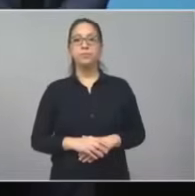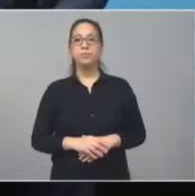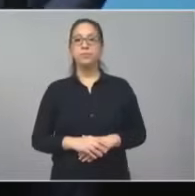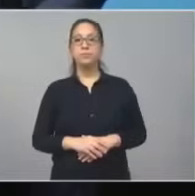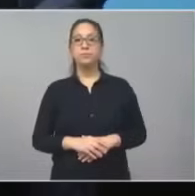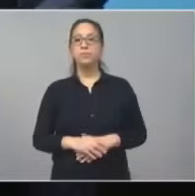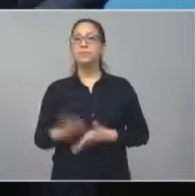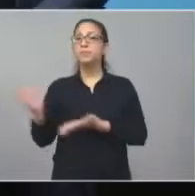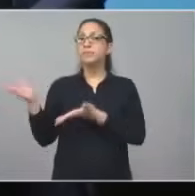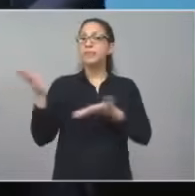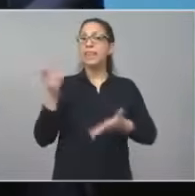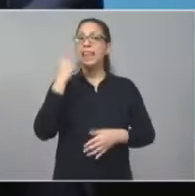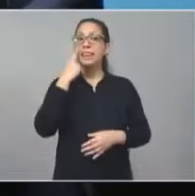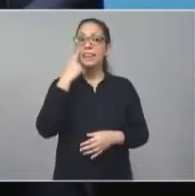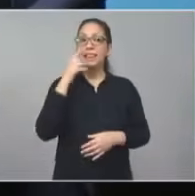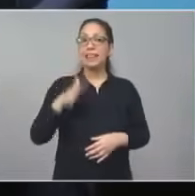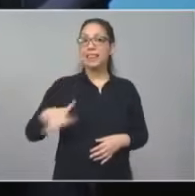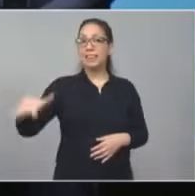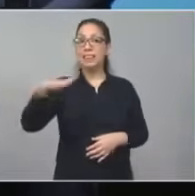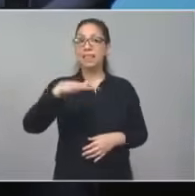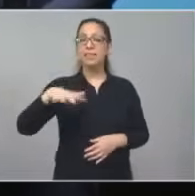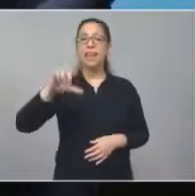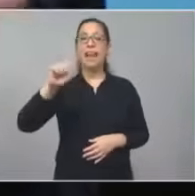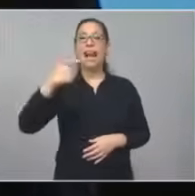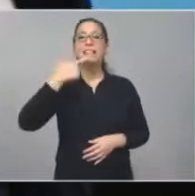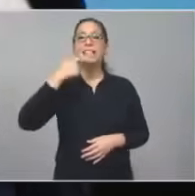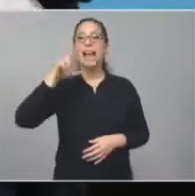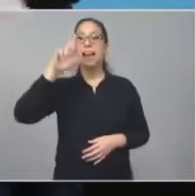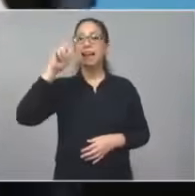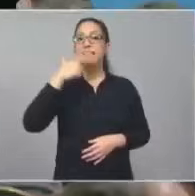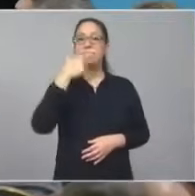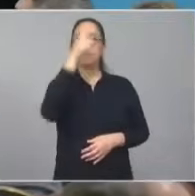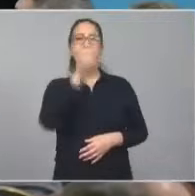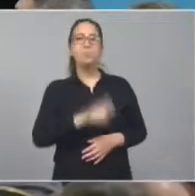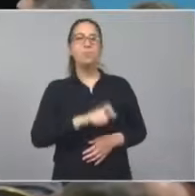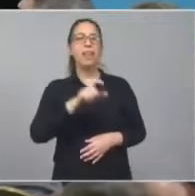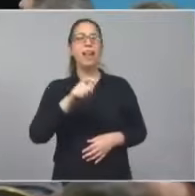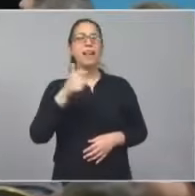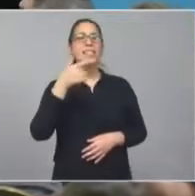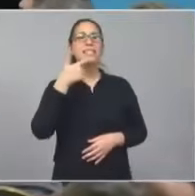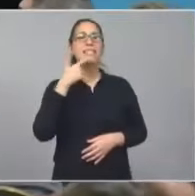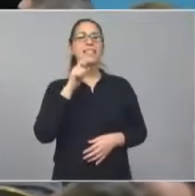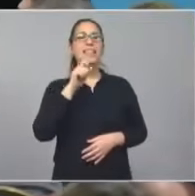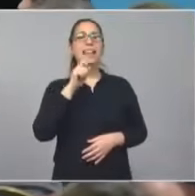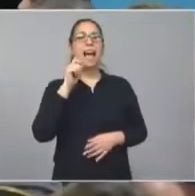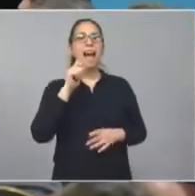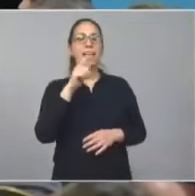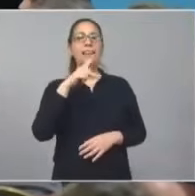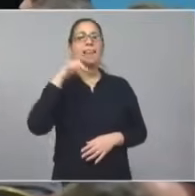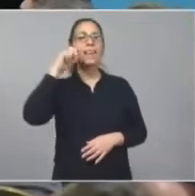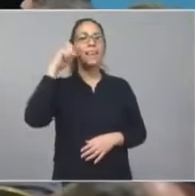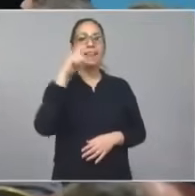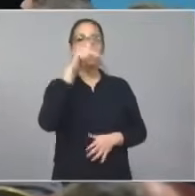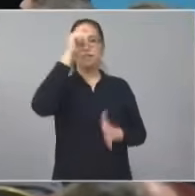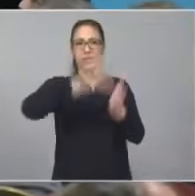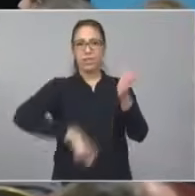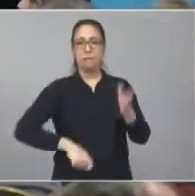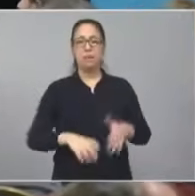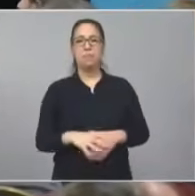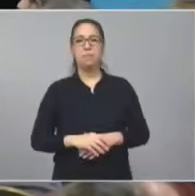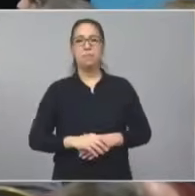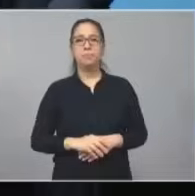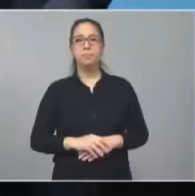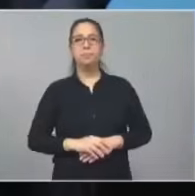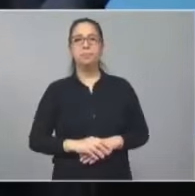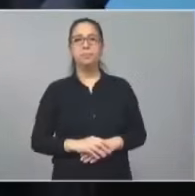Seguidamente firma el intendente de Carlos Casares, Daniel Ángel Stagnik.